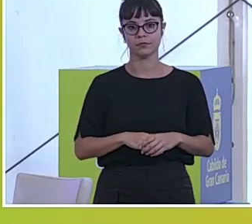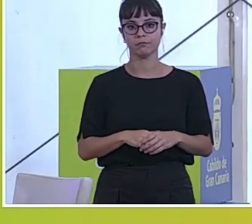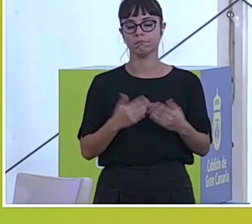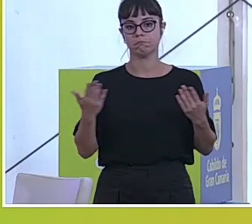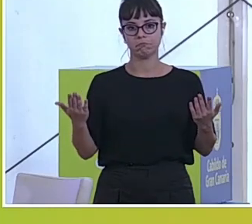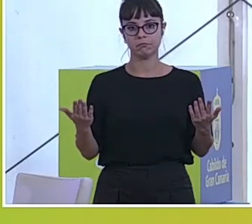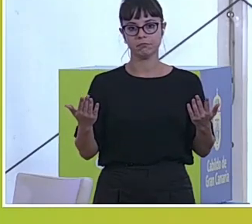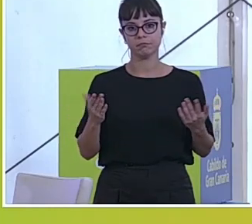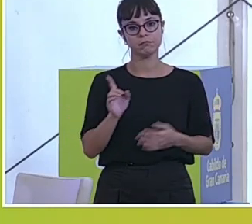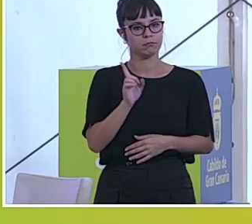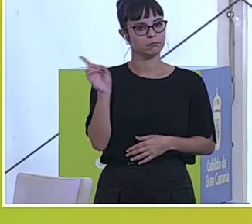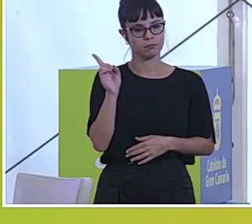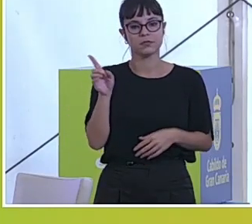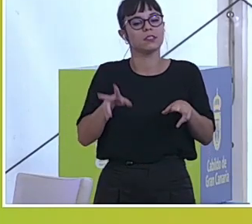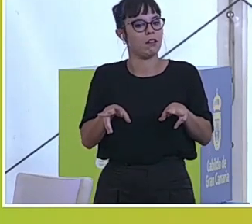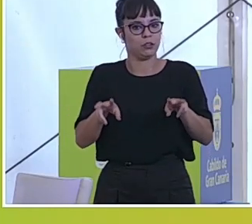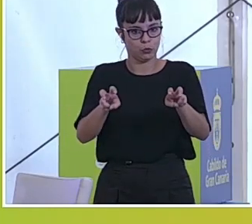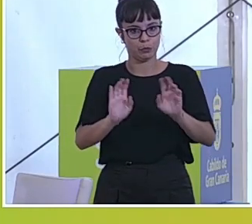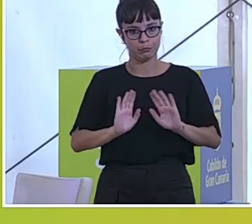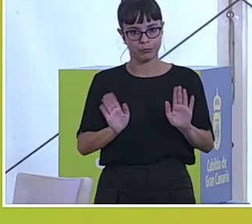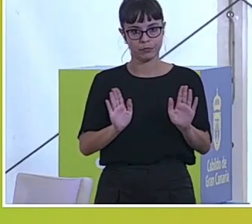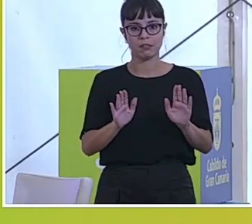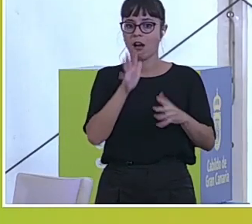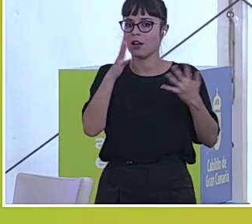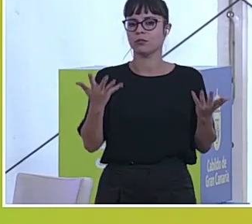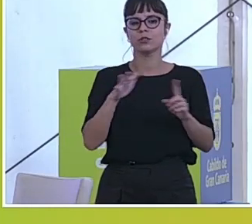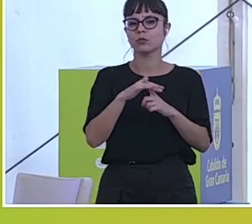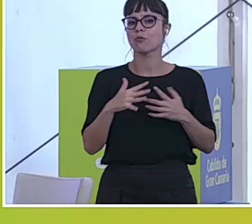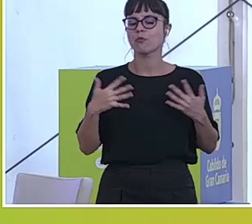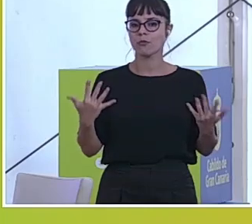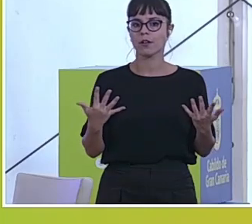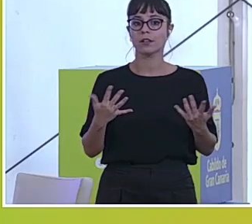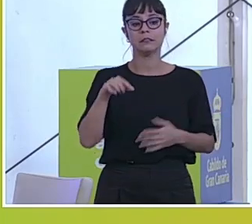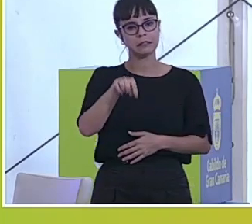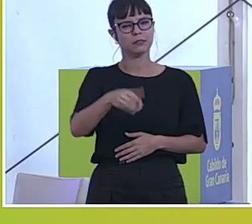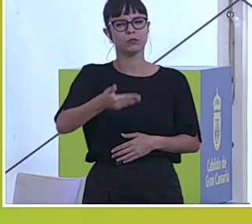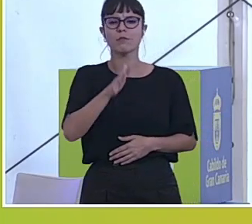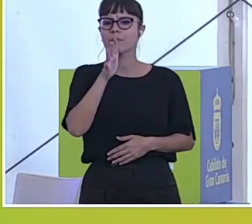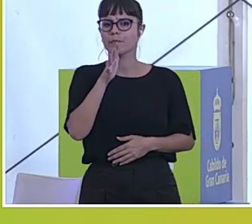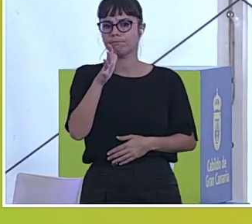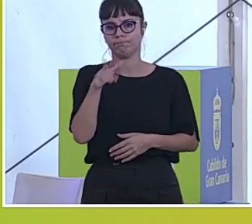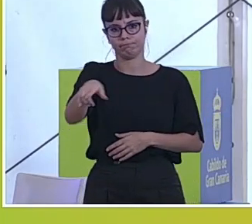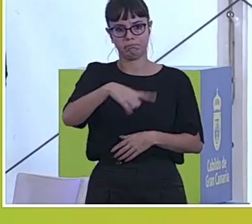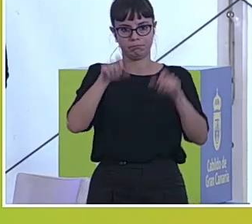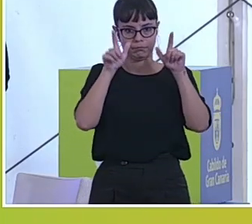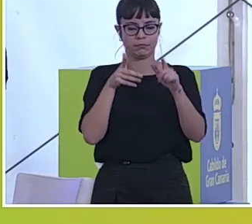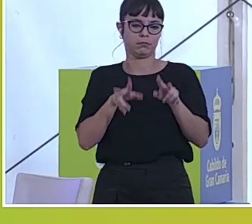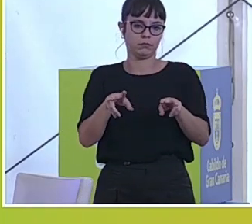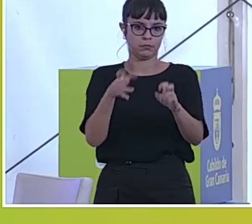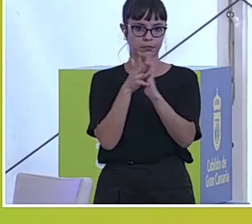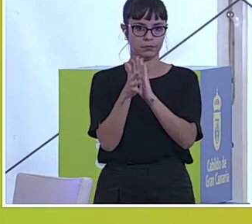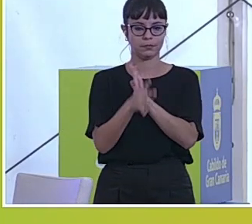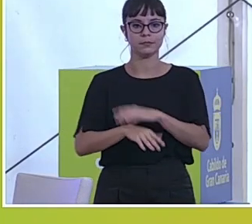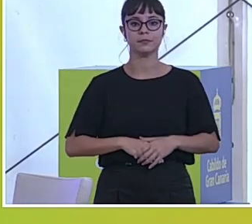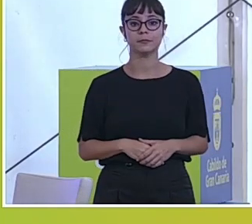a modo introductorio de cuál es la situación y por qué es importante esto, ¿no? La realidad es que